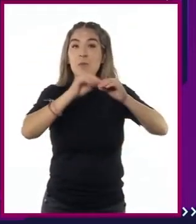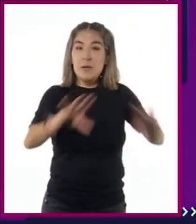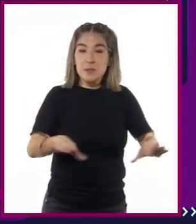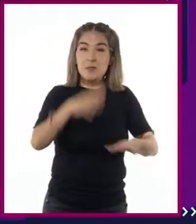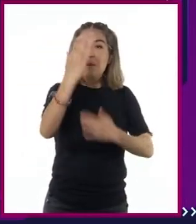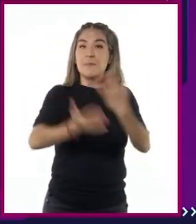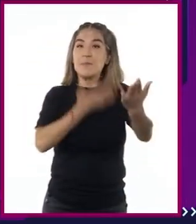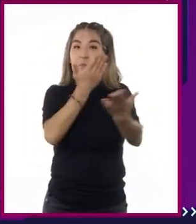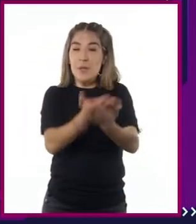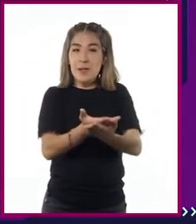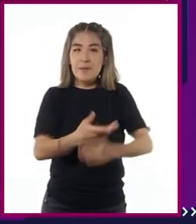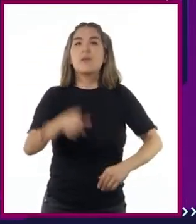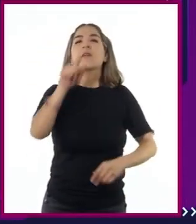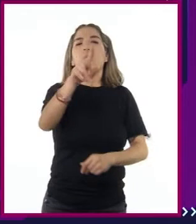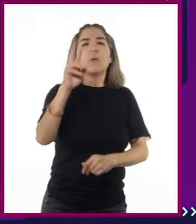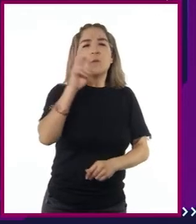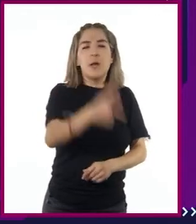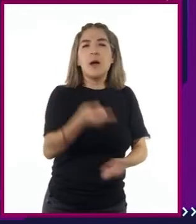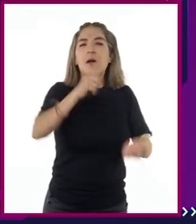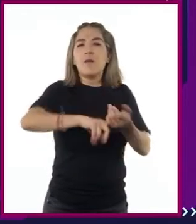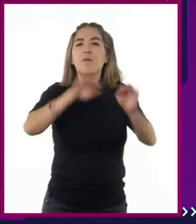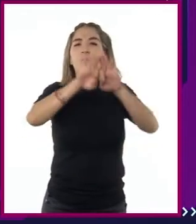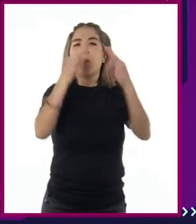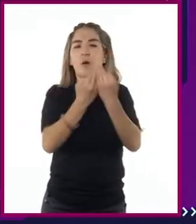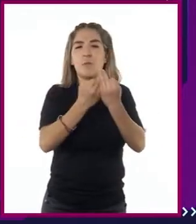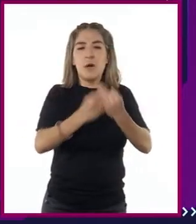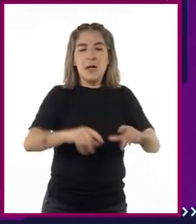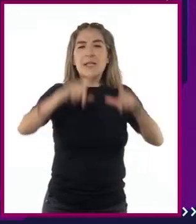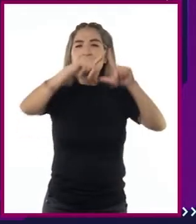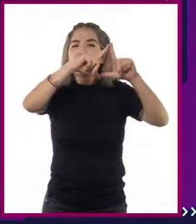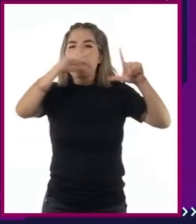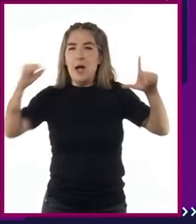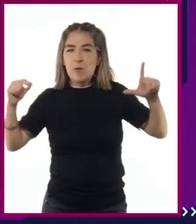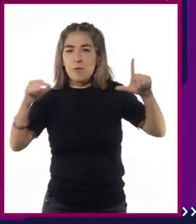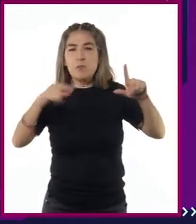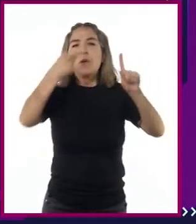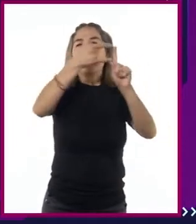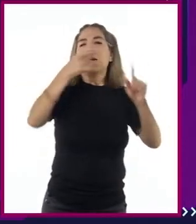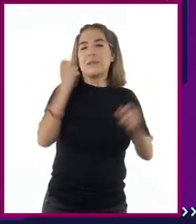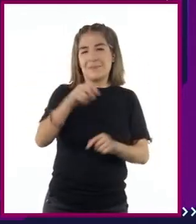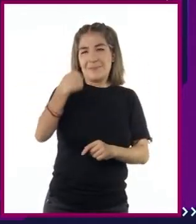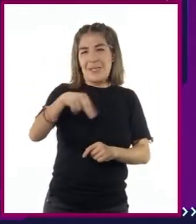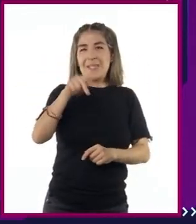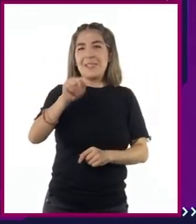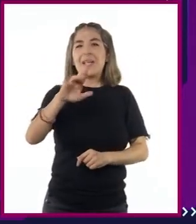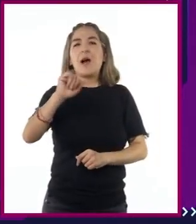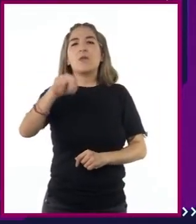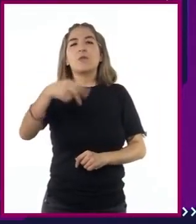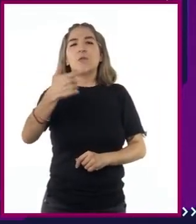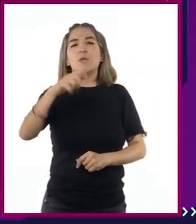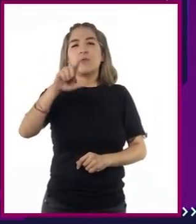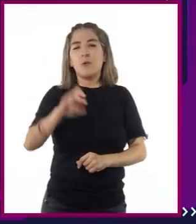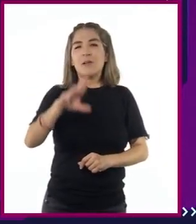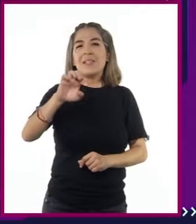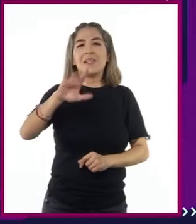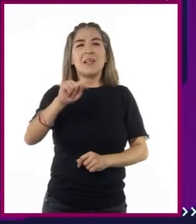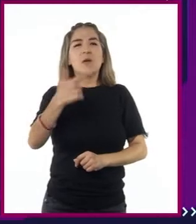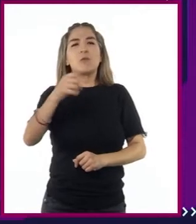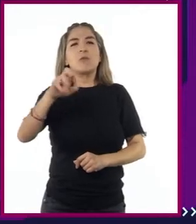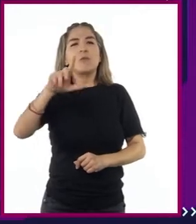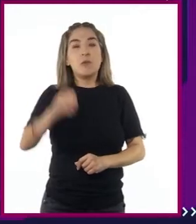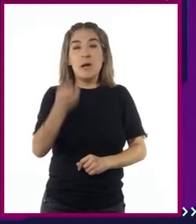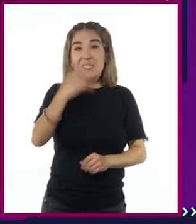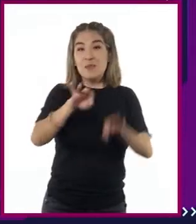valor solicitado, se observa que se forma un triángulo rectángulo, por lo que se puede utilizar como estrategia de